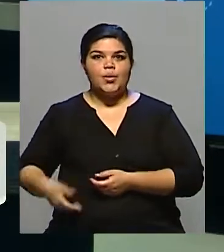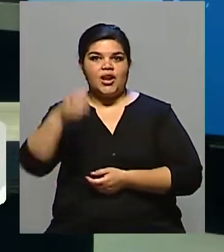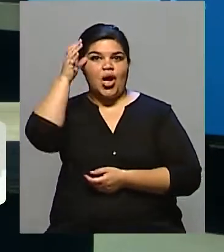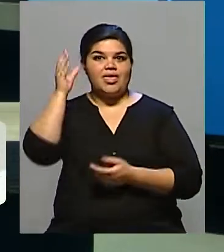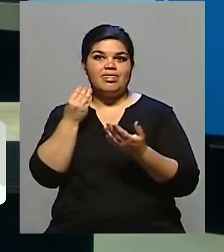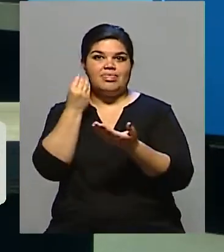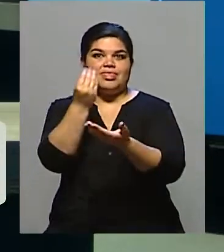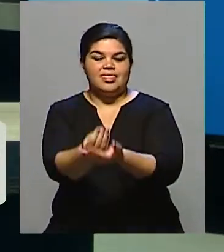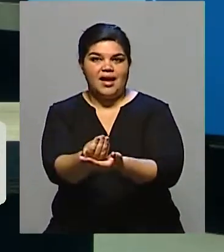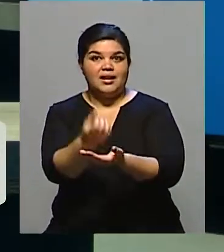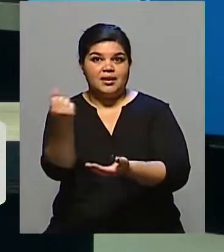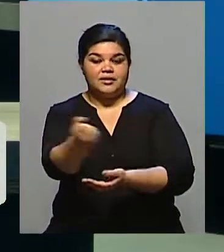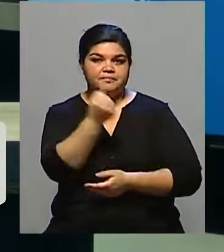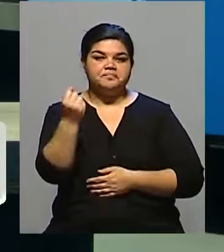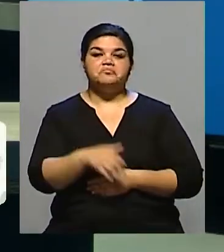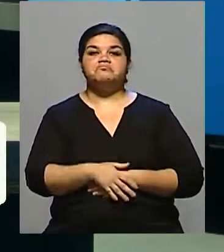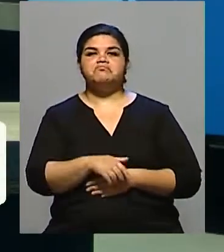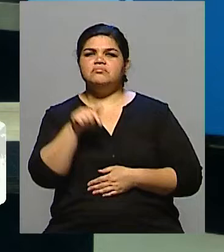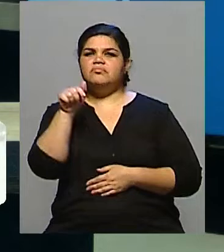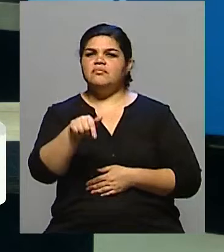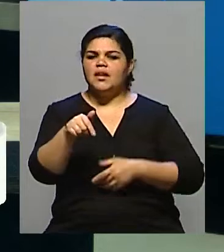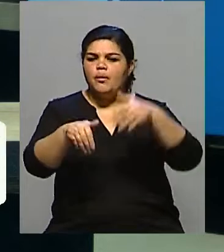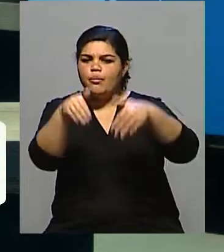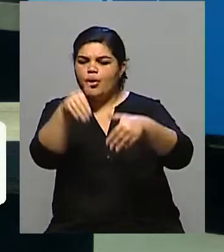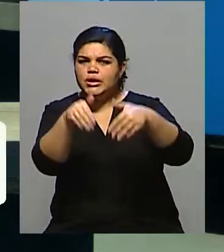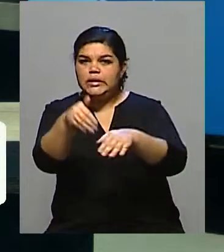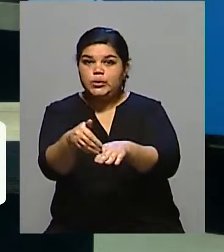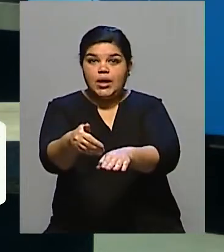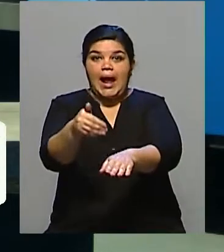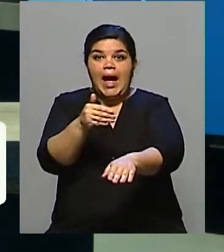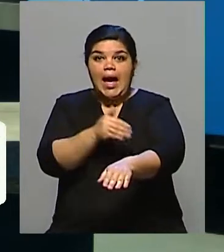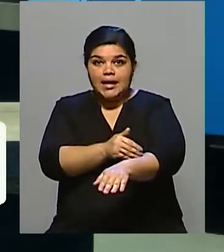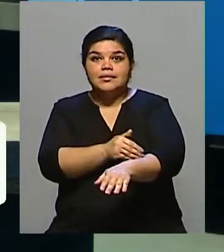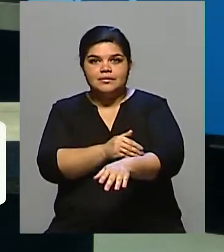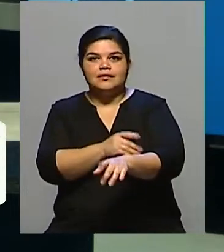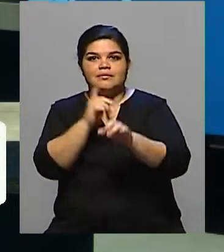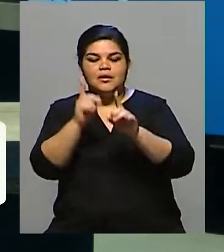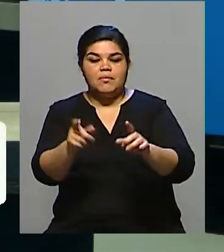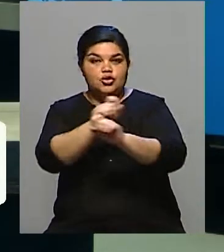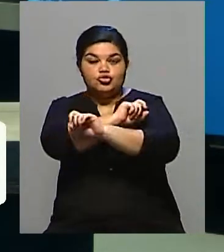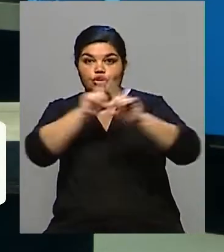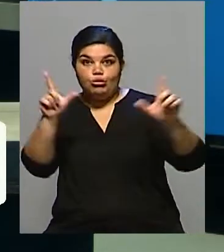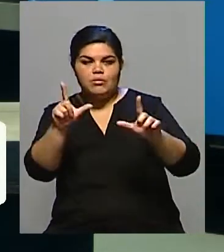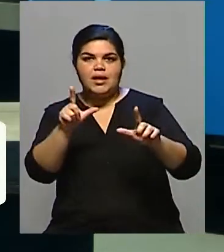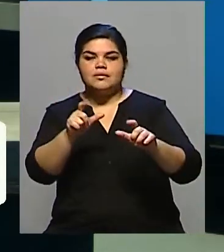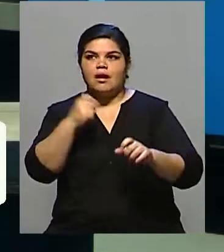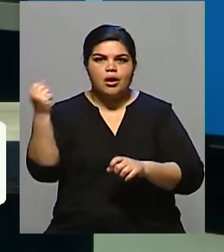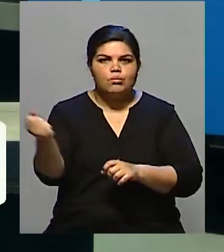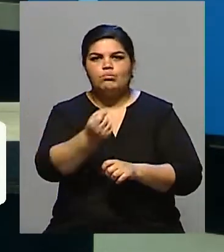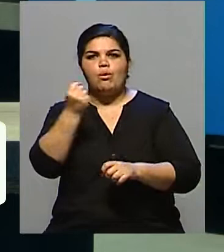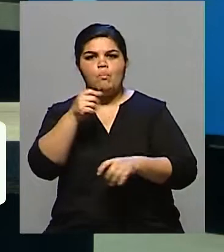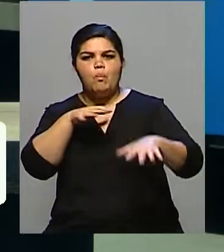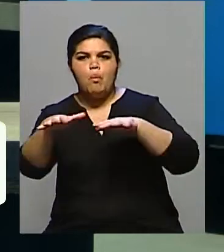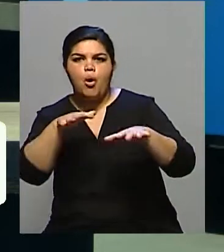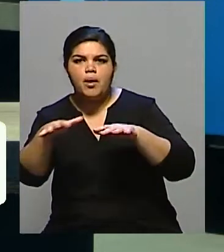decir que las elecciones en general suelen generar movimientos importantes, en algunos casos sorpresivos e inesperados en los países,